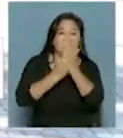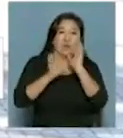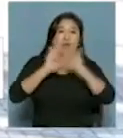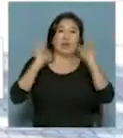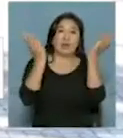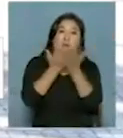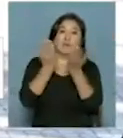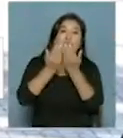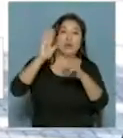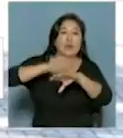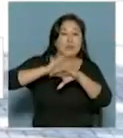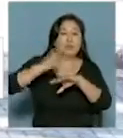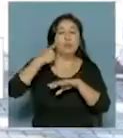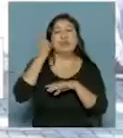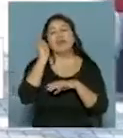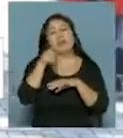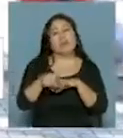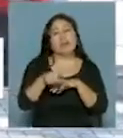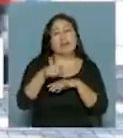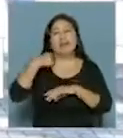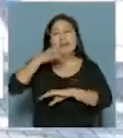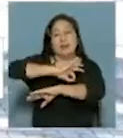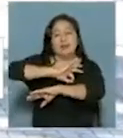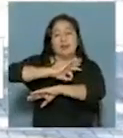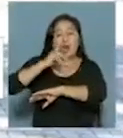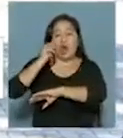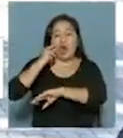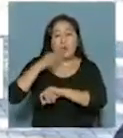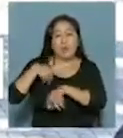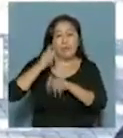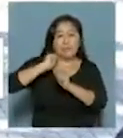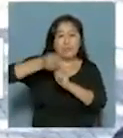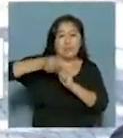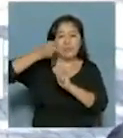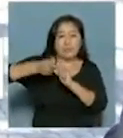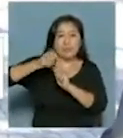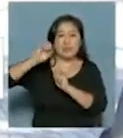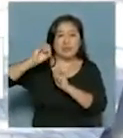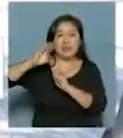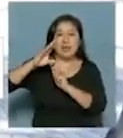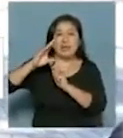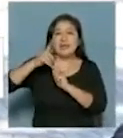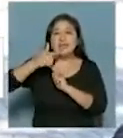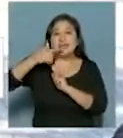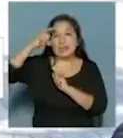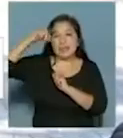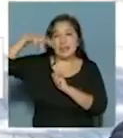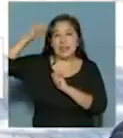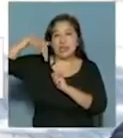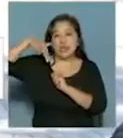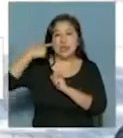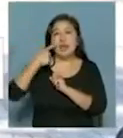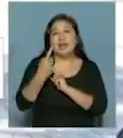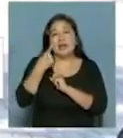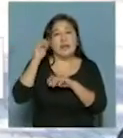está a cargo el ingeniero de pesca y caza, es el ingeniero Daniel Zenón,